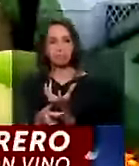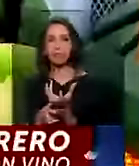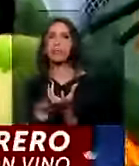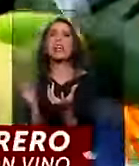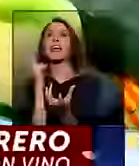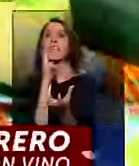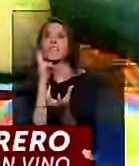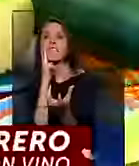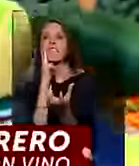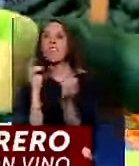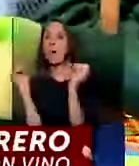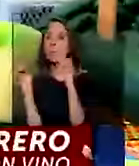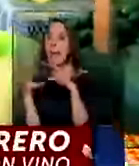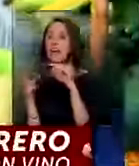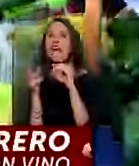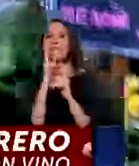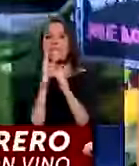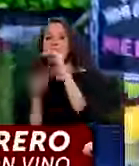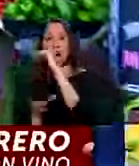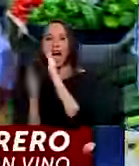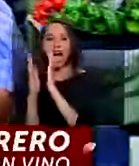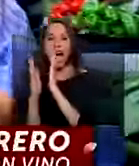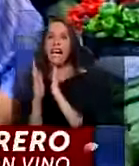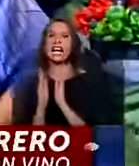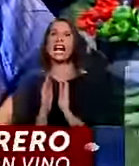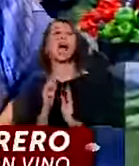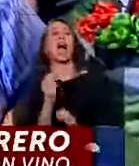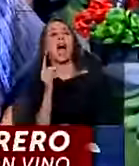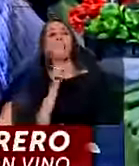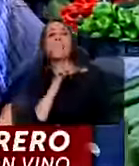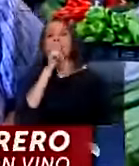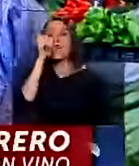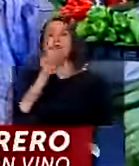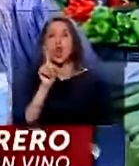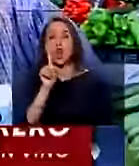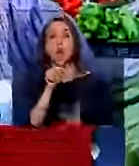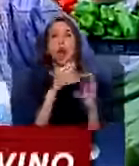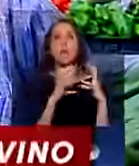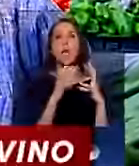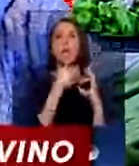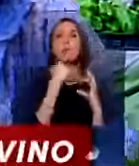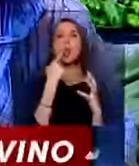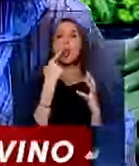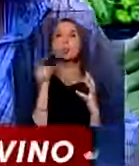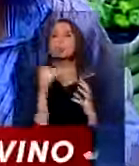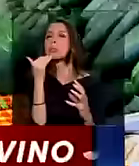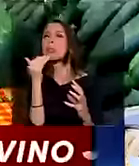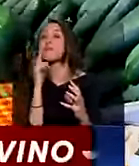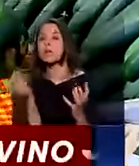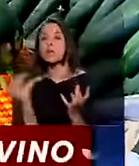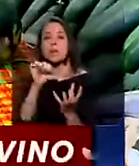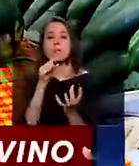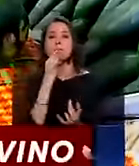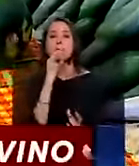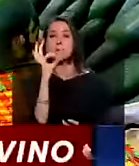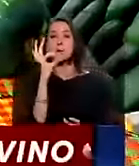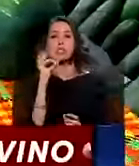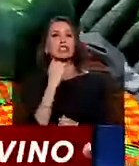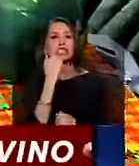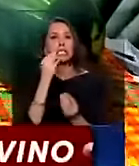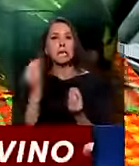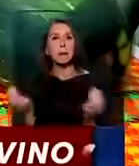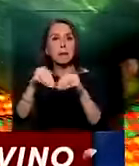vino mágicamente encaja, ¿o no? Tiene que ser encaja. De cajita, no debe ser muy bueno porque la dulzura del melón le da el toque perfecto, ¿ya? Simple combinación